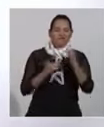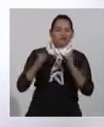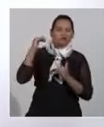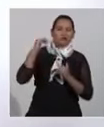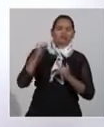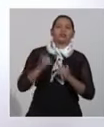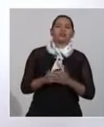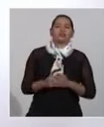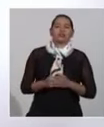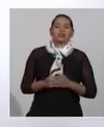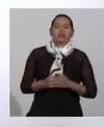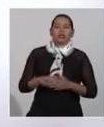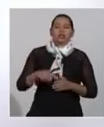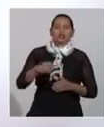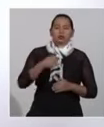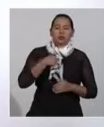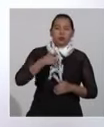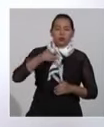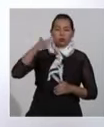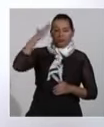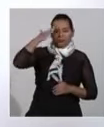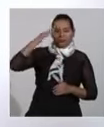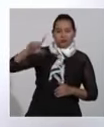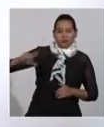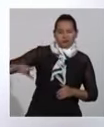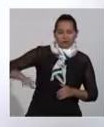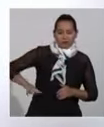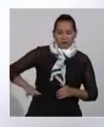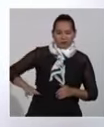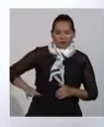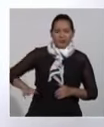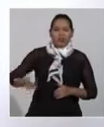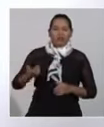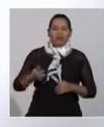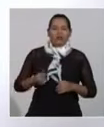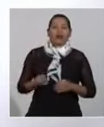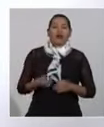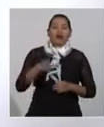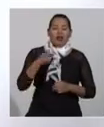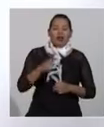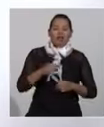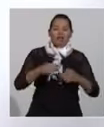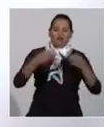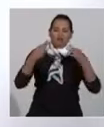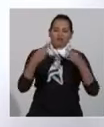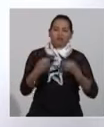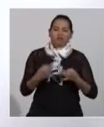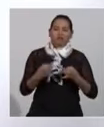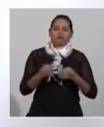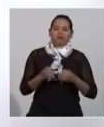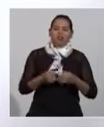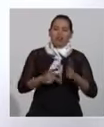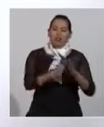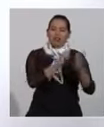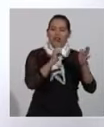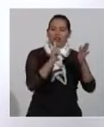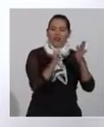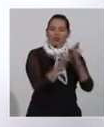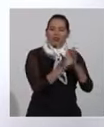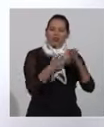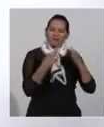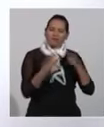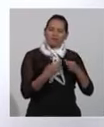gobierno que encabezaré será un gobierno fundado en la Constitución, fundado en las leyes.